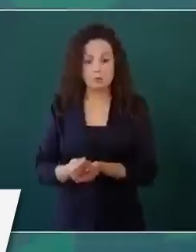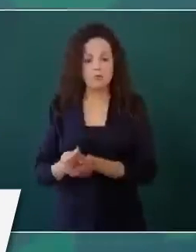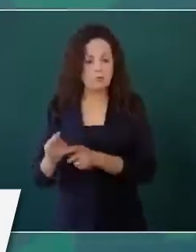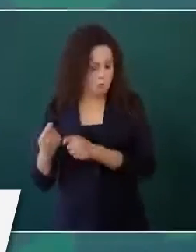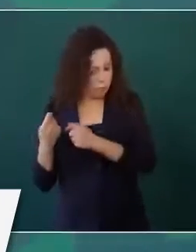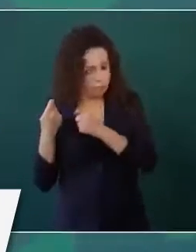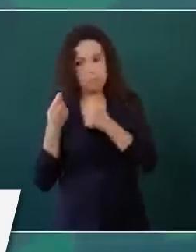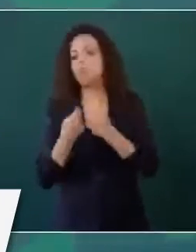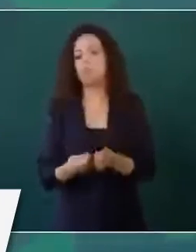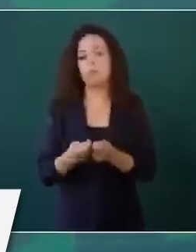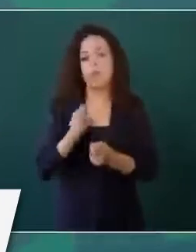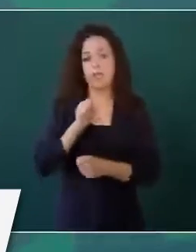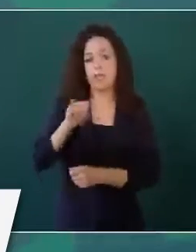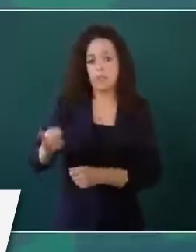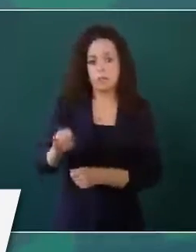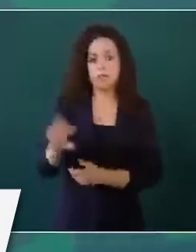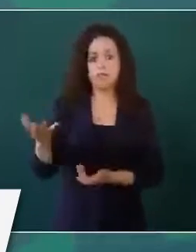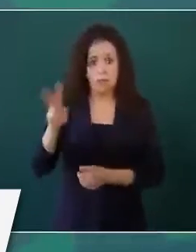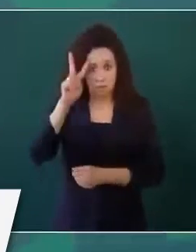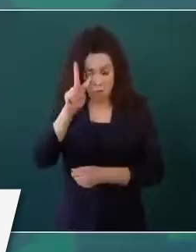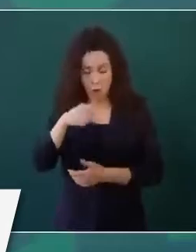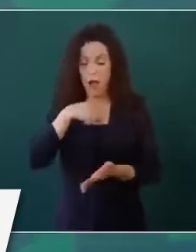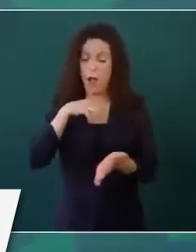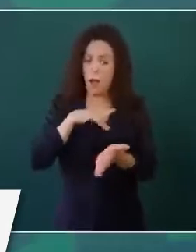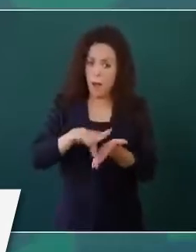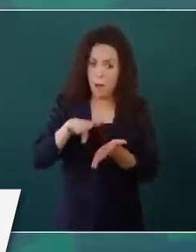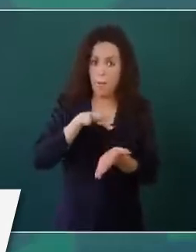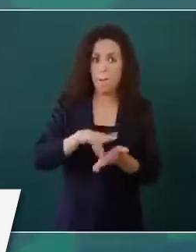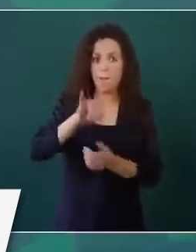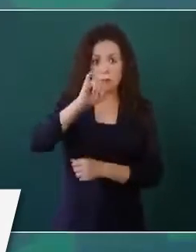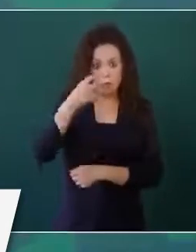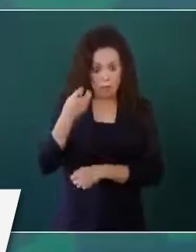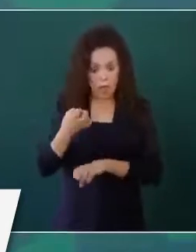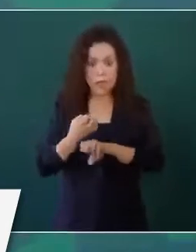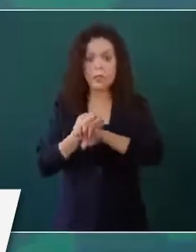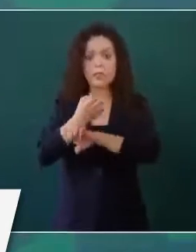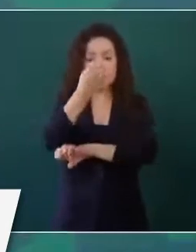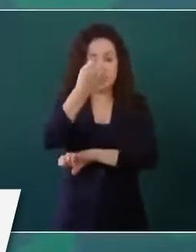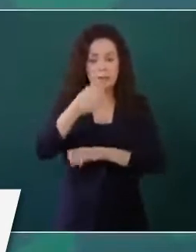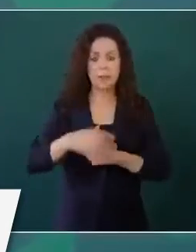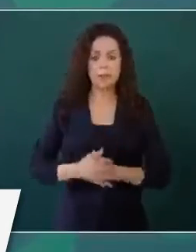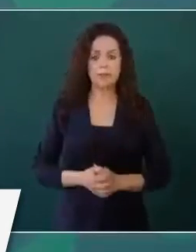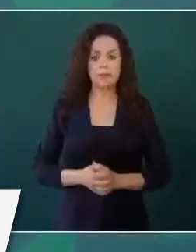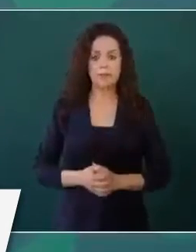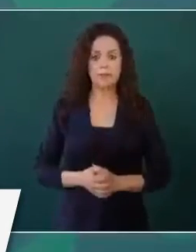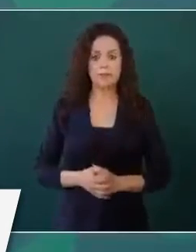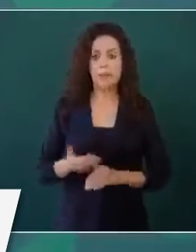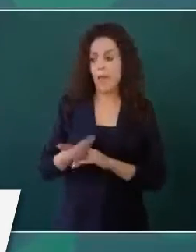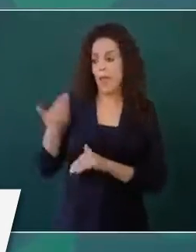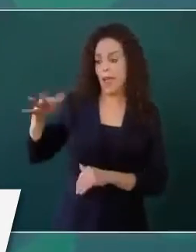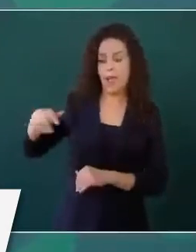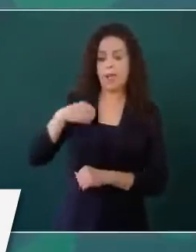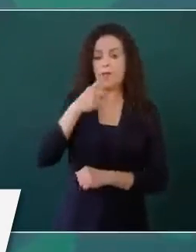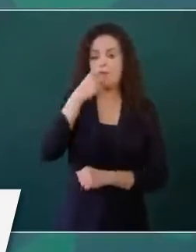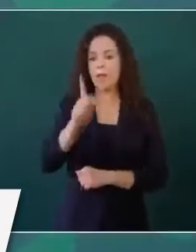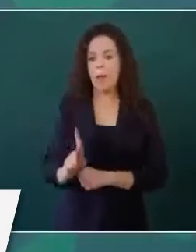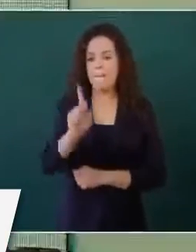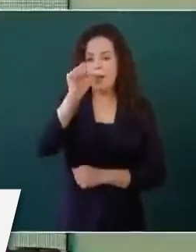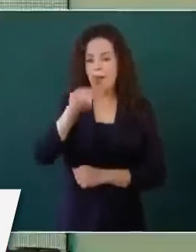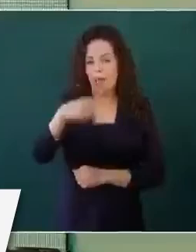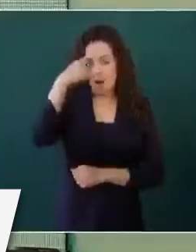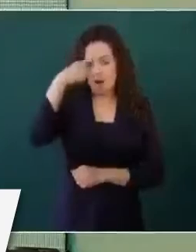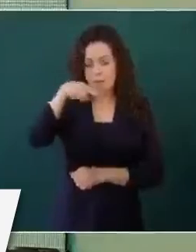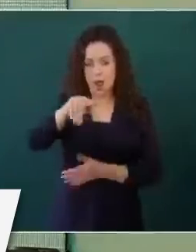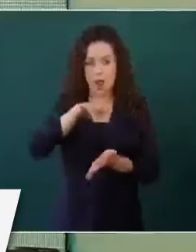Estamos apoyando a Tamaulipas. Les hablaba yo de este plan de